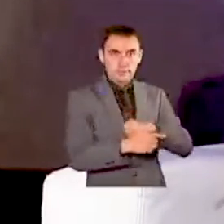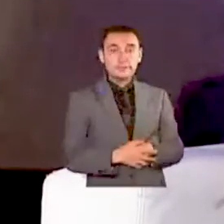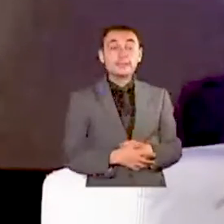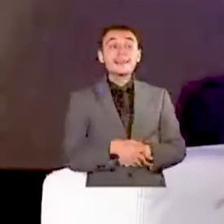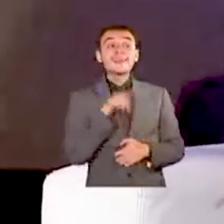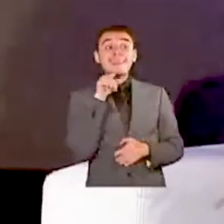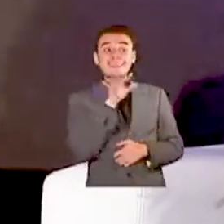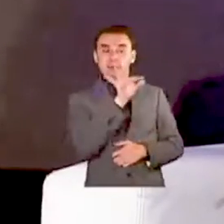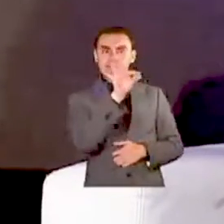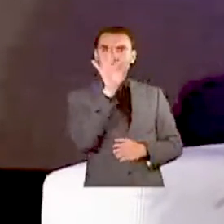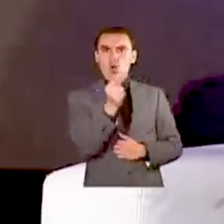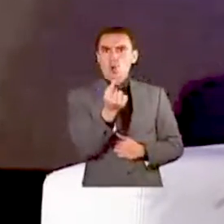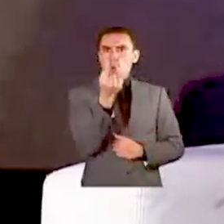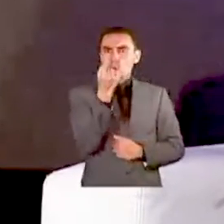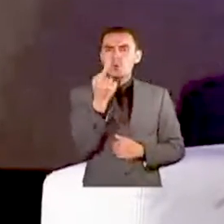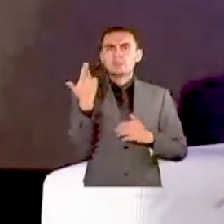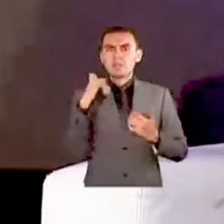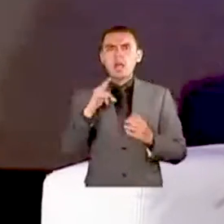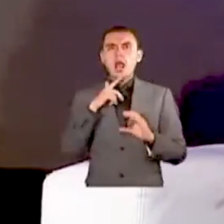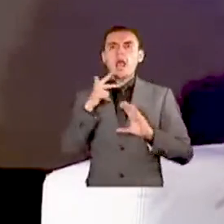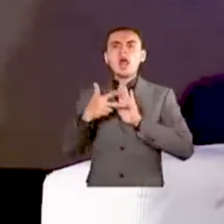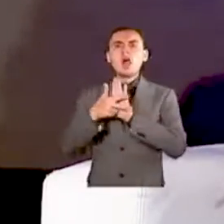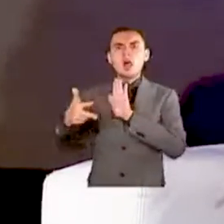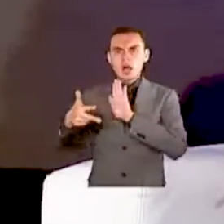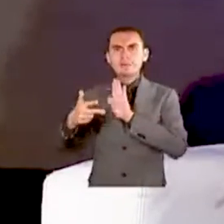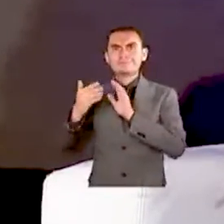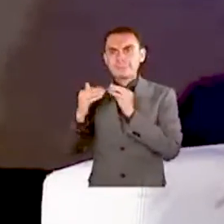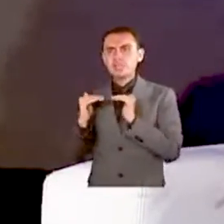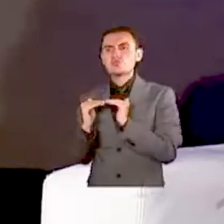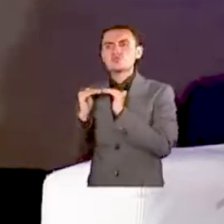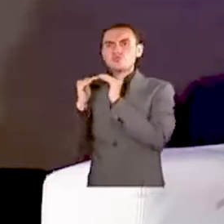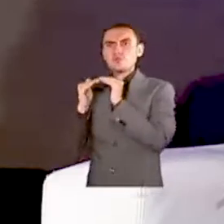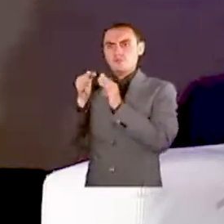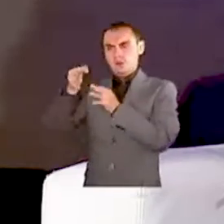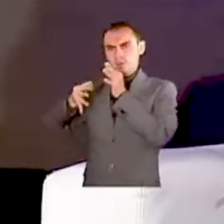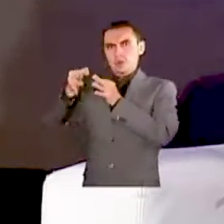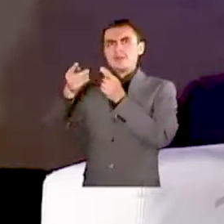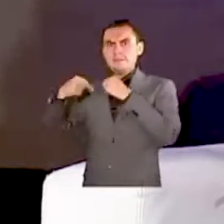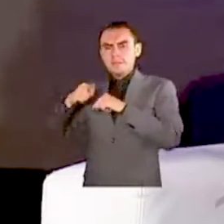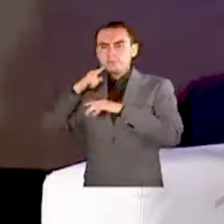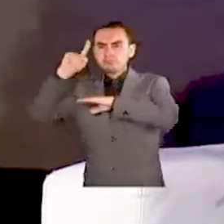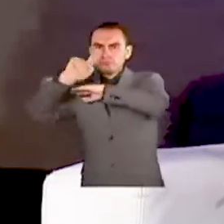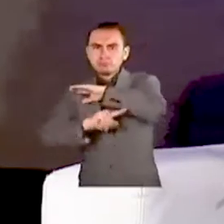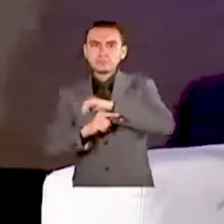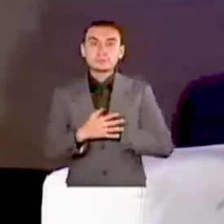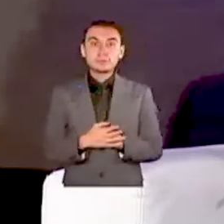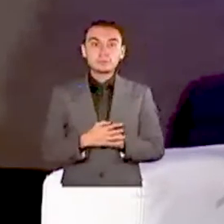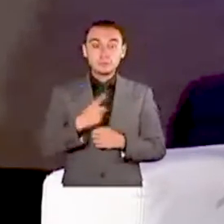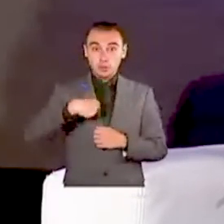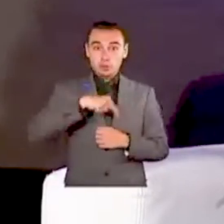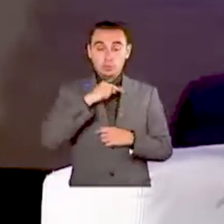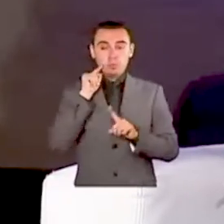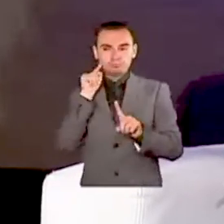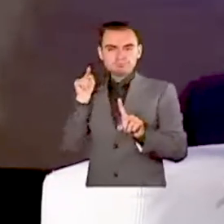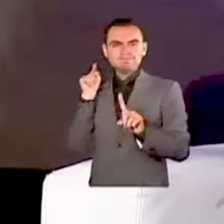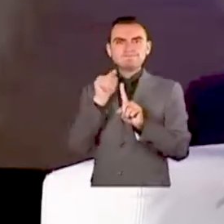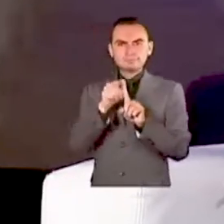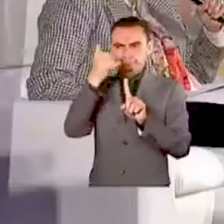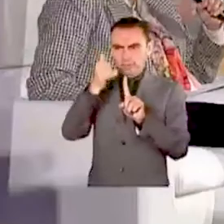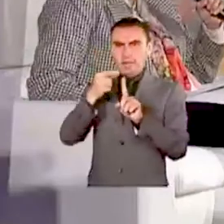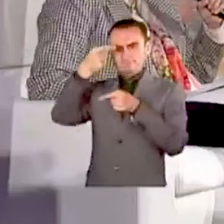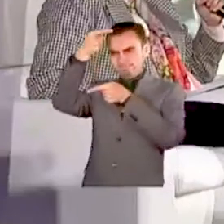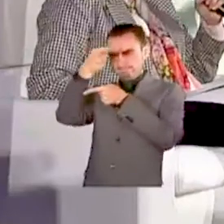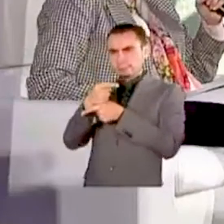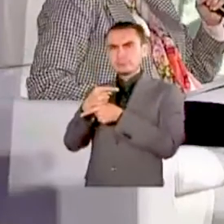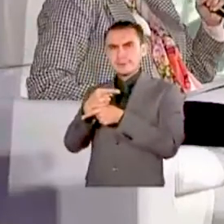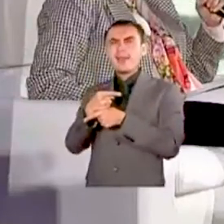muy importantes ante Corte Constitucional, Corte Suprema de Justicia, donde hemos logrado pues